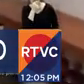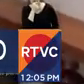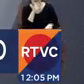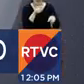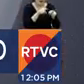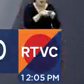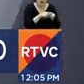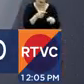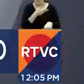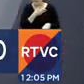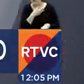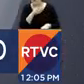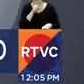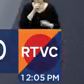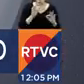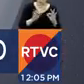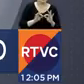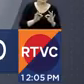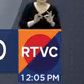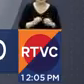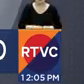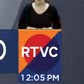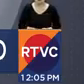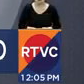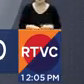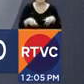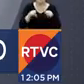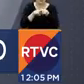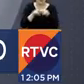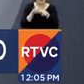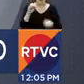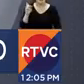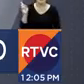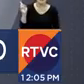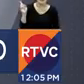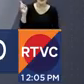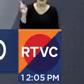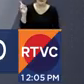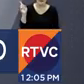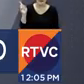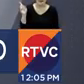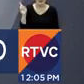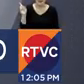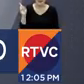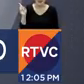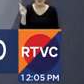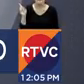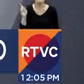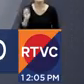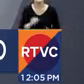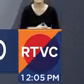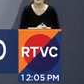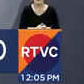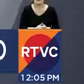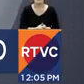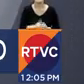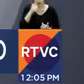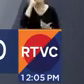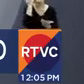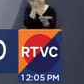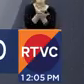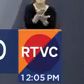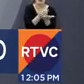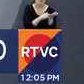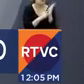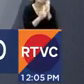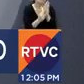de Marlene. Nos comeré ahorita con leche de soya y mi hermano, que me está ayudando. Luego de las múltiples pruebas que presentó el ente